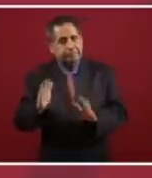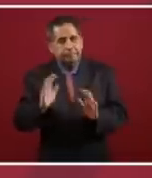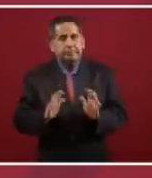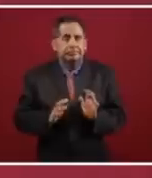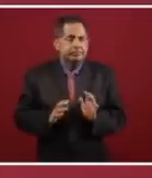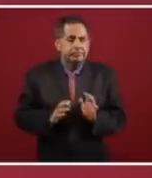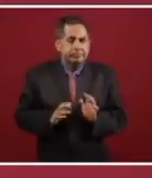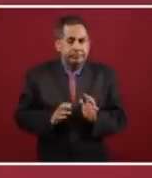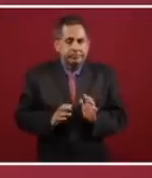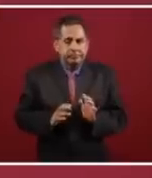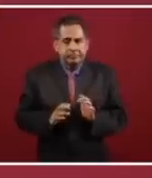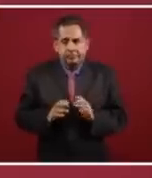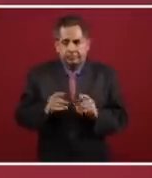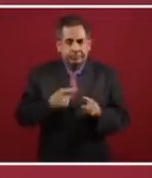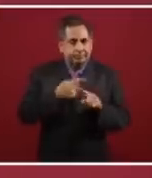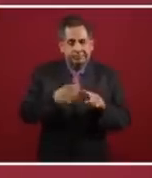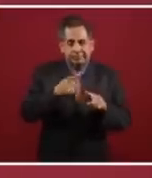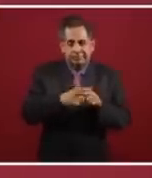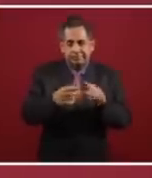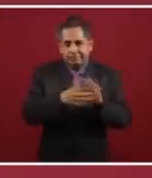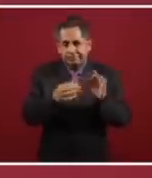Se presentaron